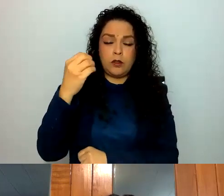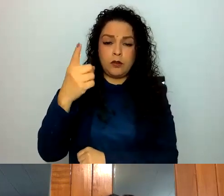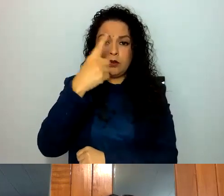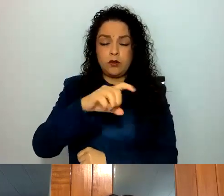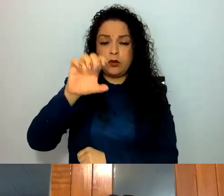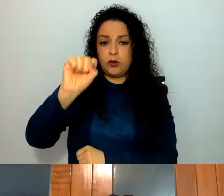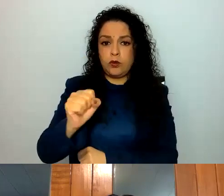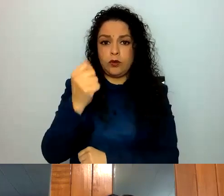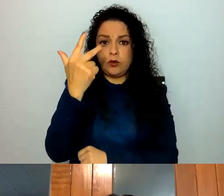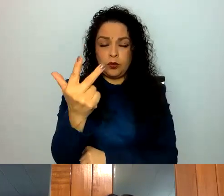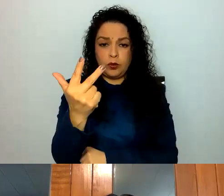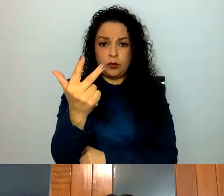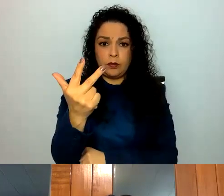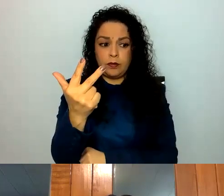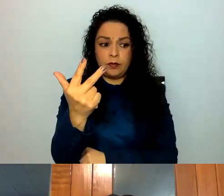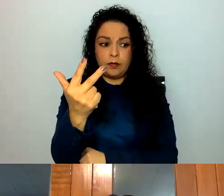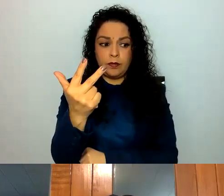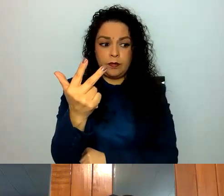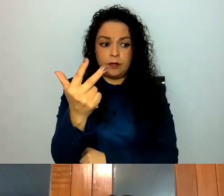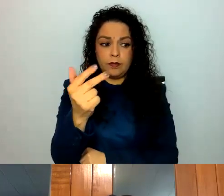09-207-5422-000-168. Requeda el expediente